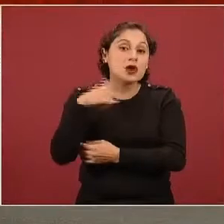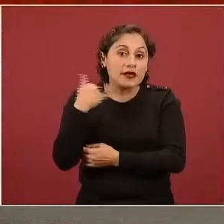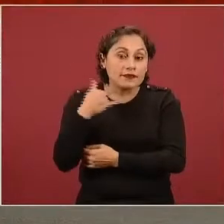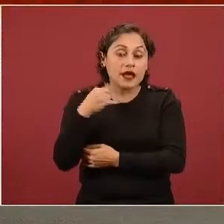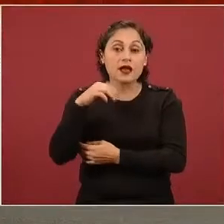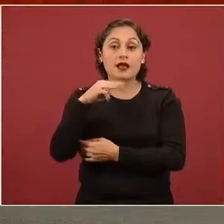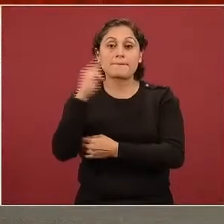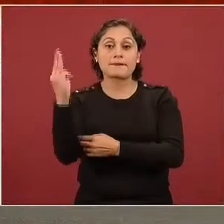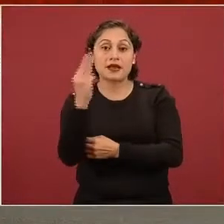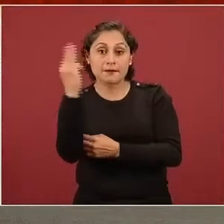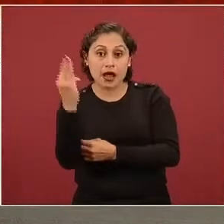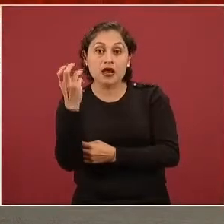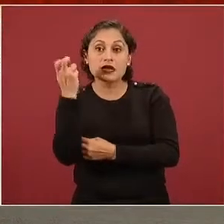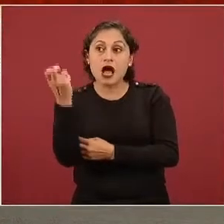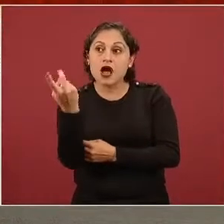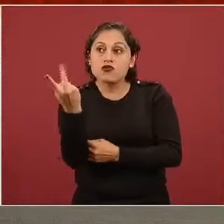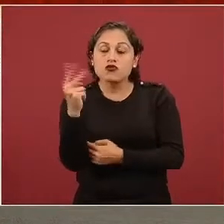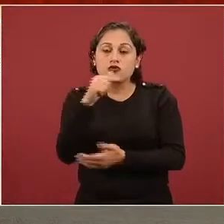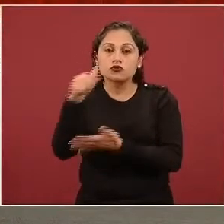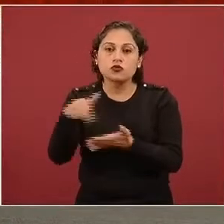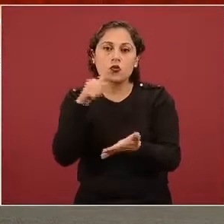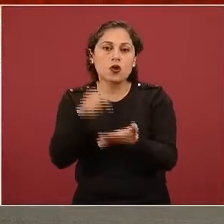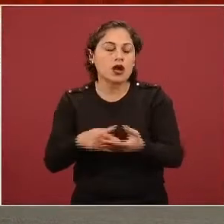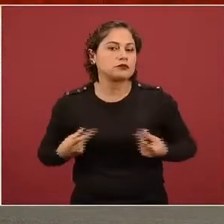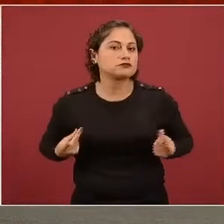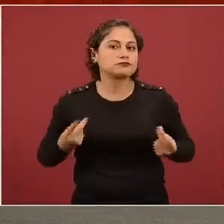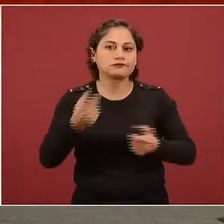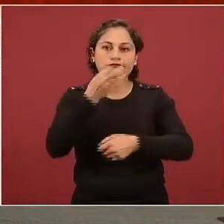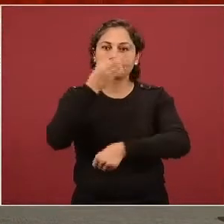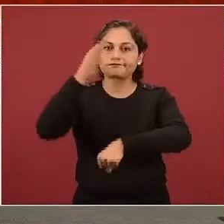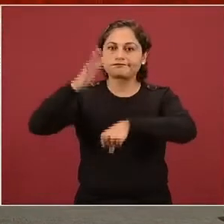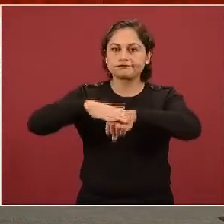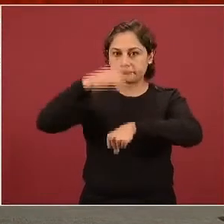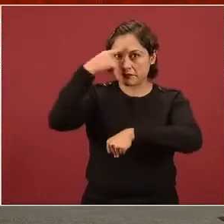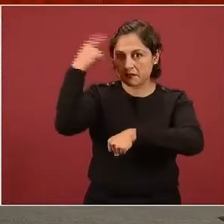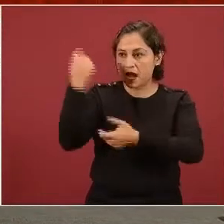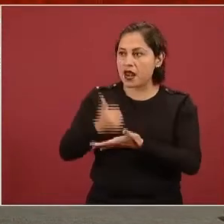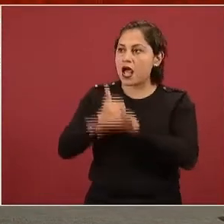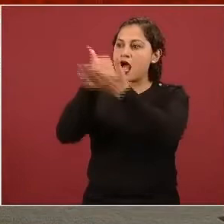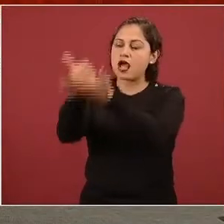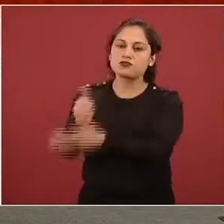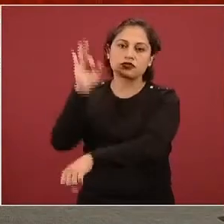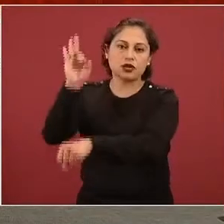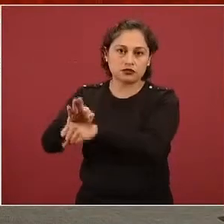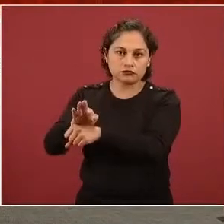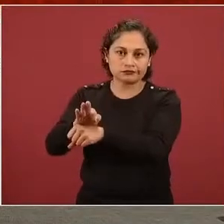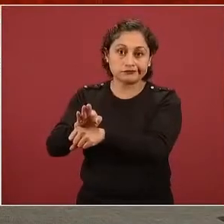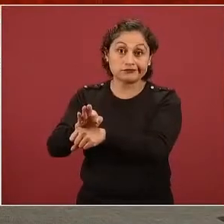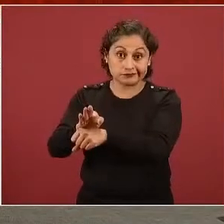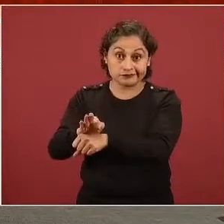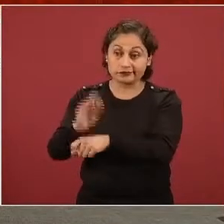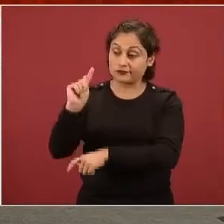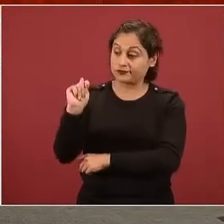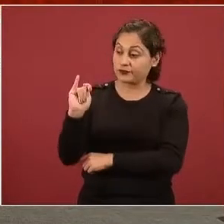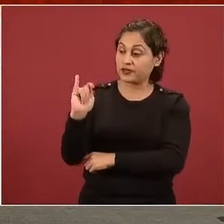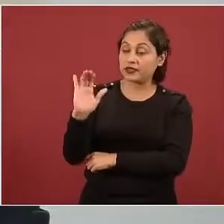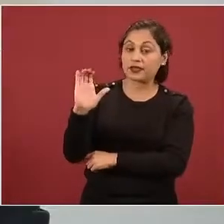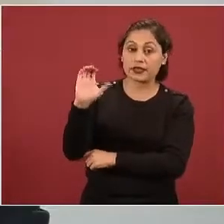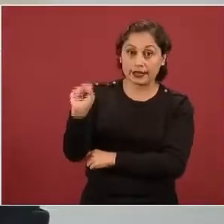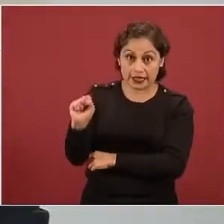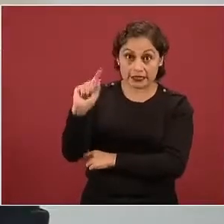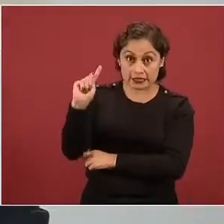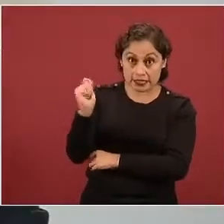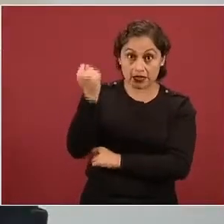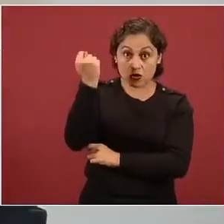nos emiten una alerta para poder llegar a tiempo en este fenómeno del suicidio. En fin, las tecnologías de la información y